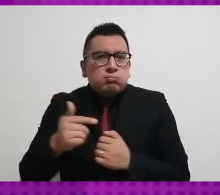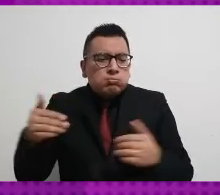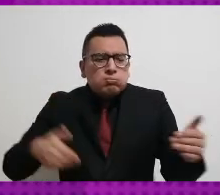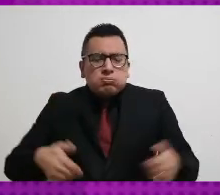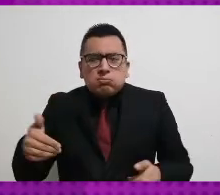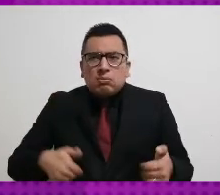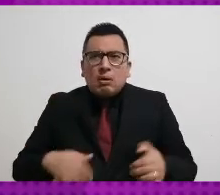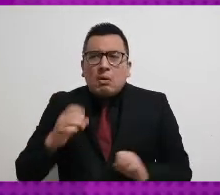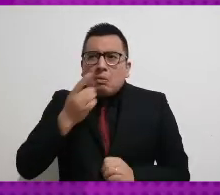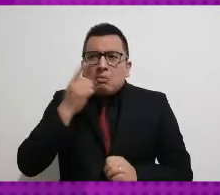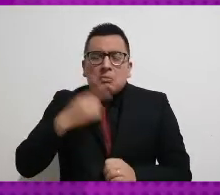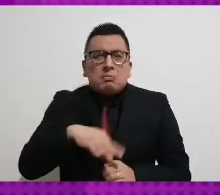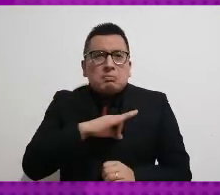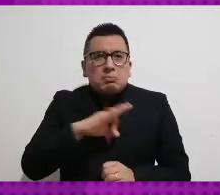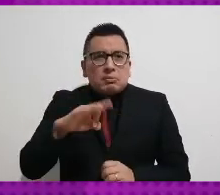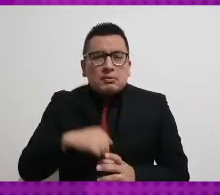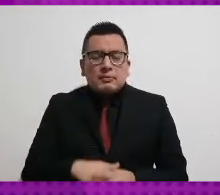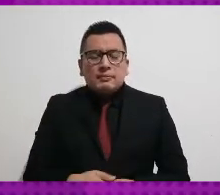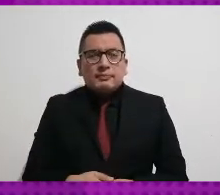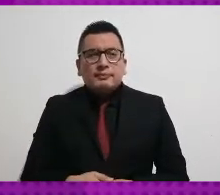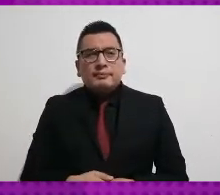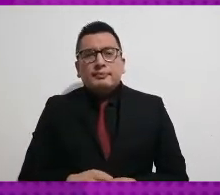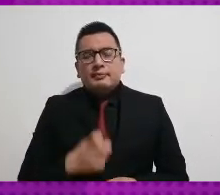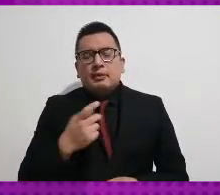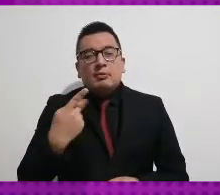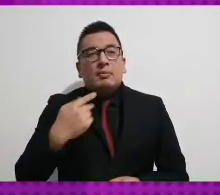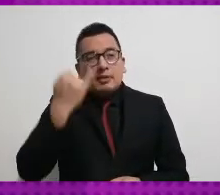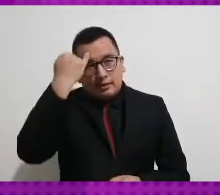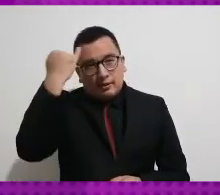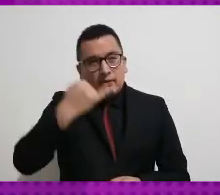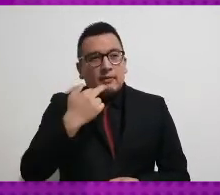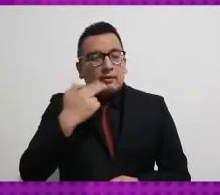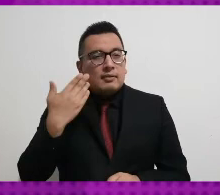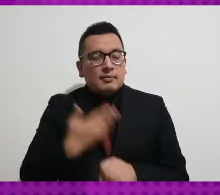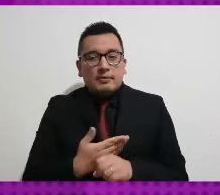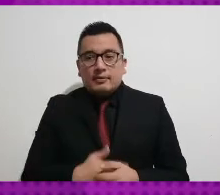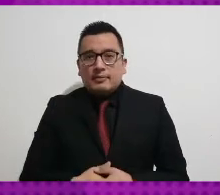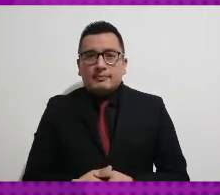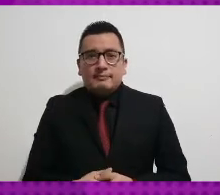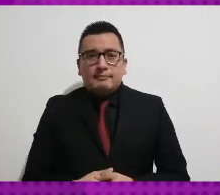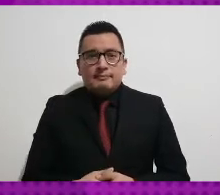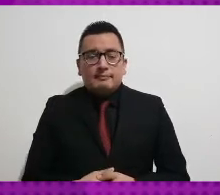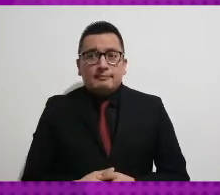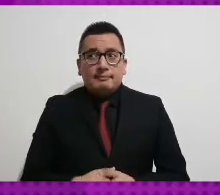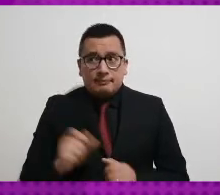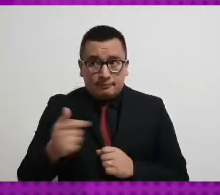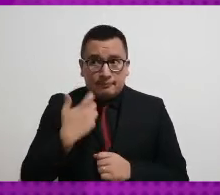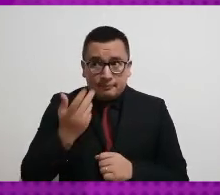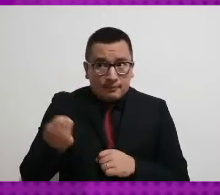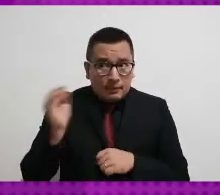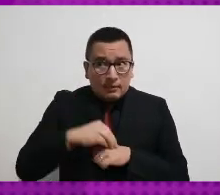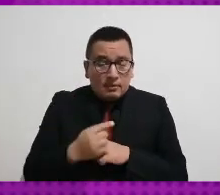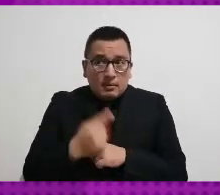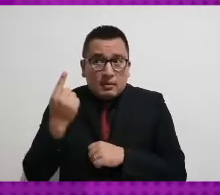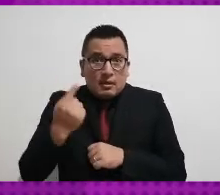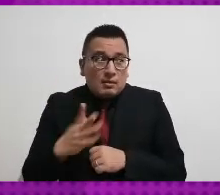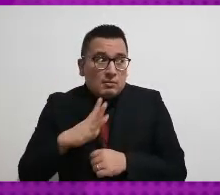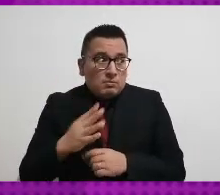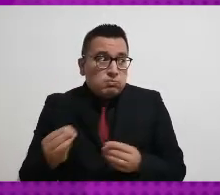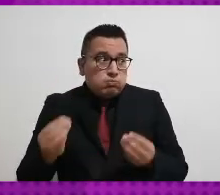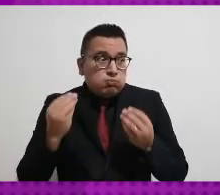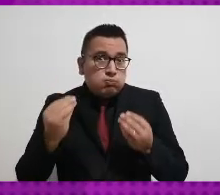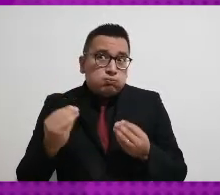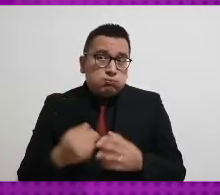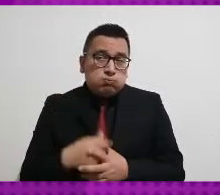queja o una denuncia, hacerlo a través precisamente de esta jefatura de responsabilidades. Así es. Quisiera comentarnos, porque la verdad es que es